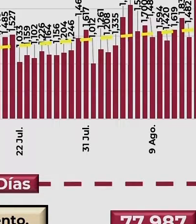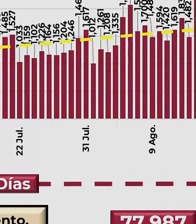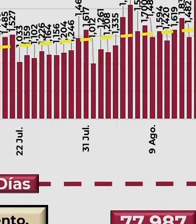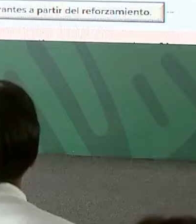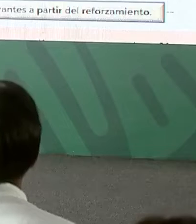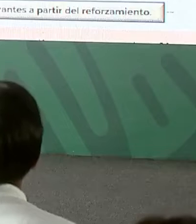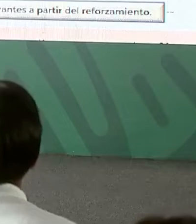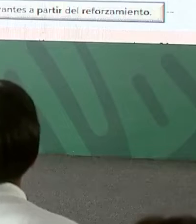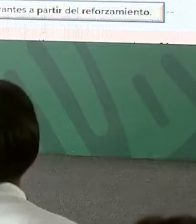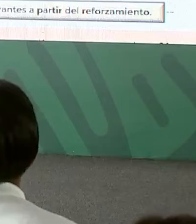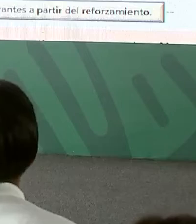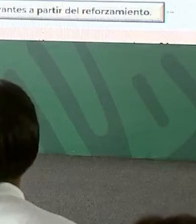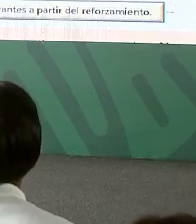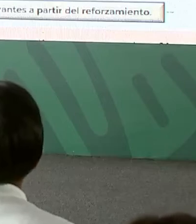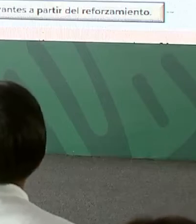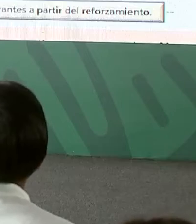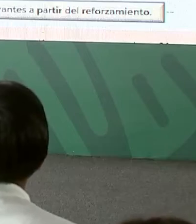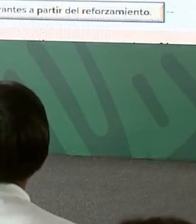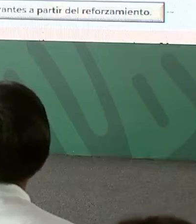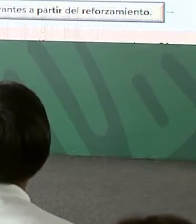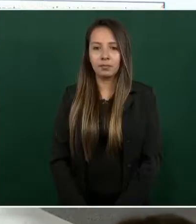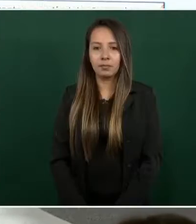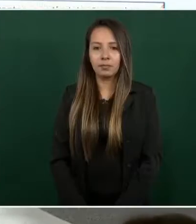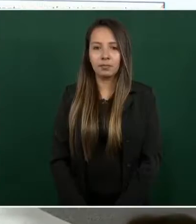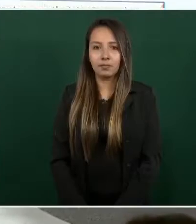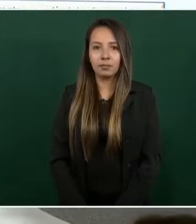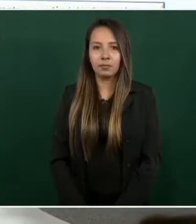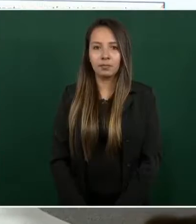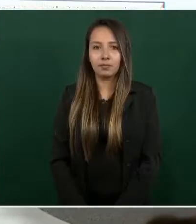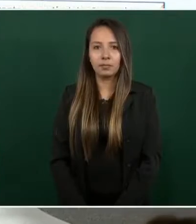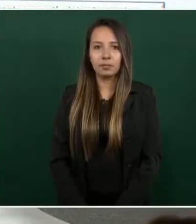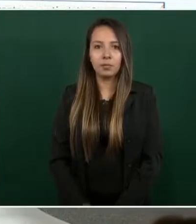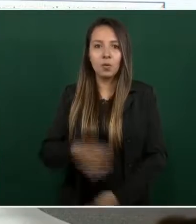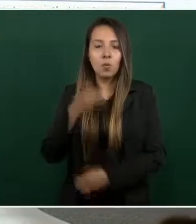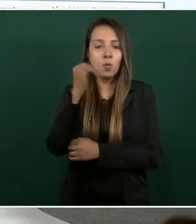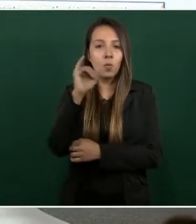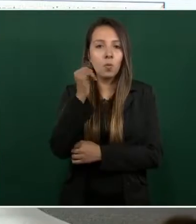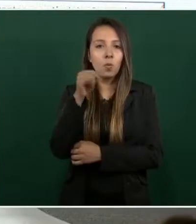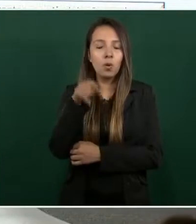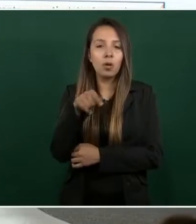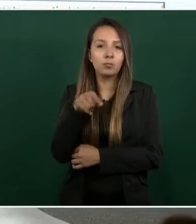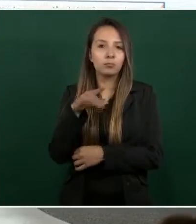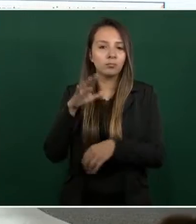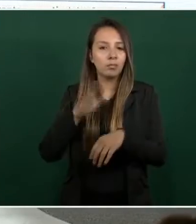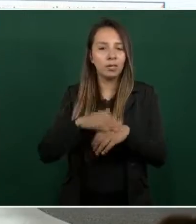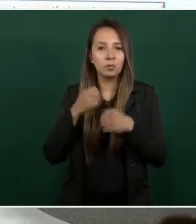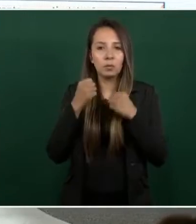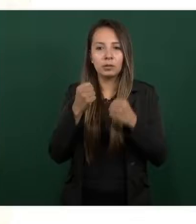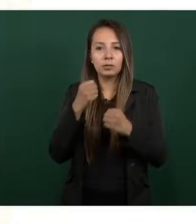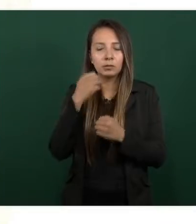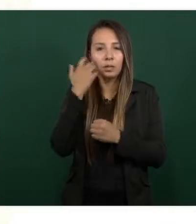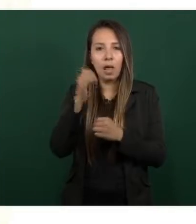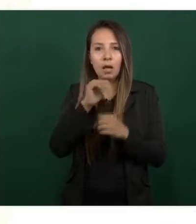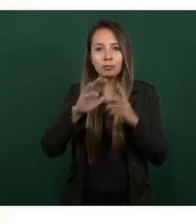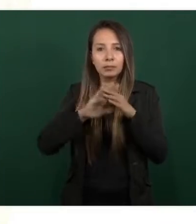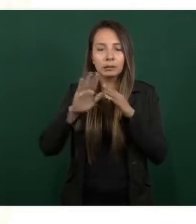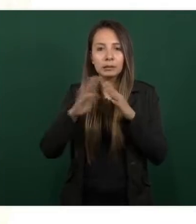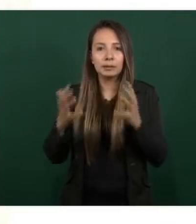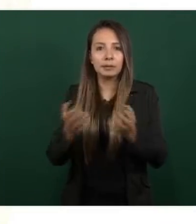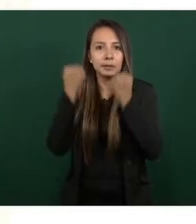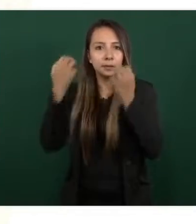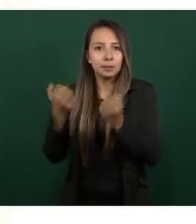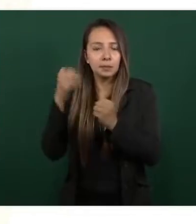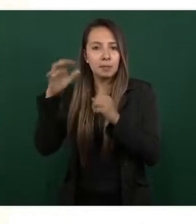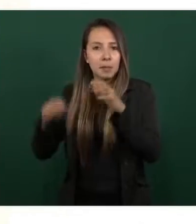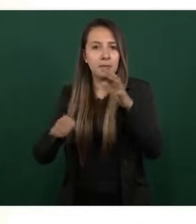junio, donde se fortalece esta estrategia buscando rescatar más migrantes. Y aquí hicimos una